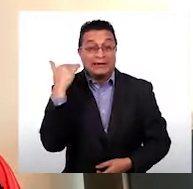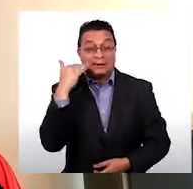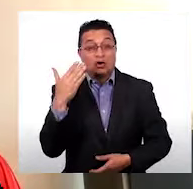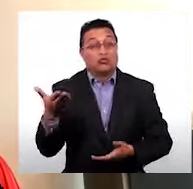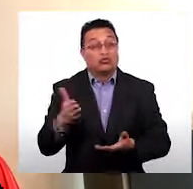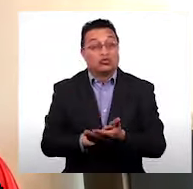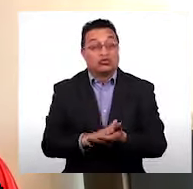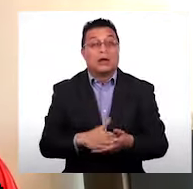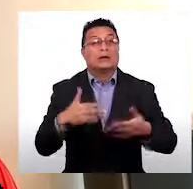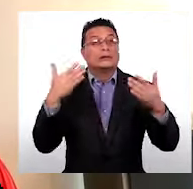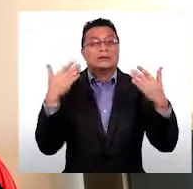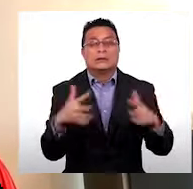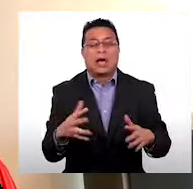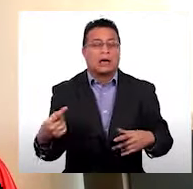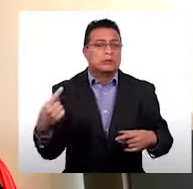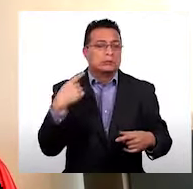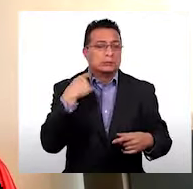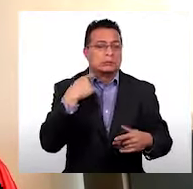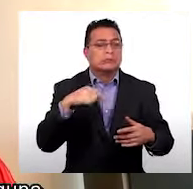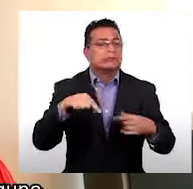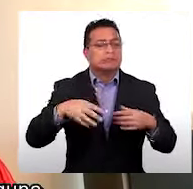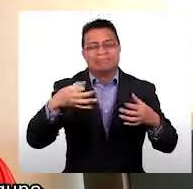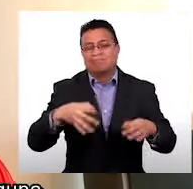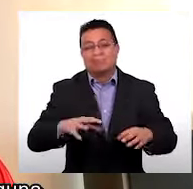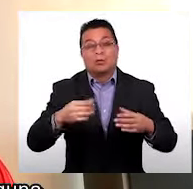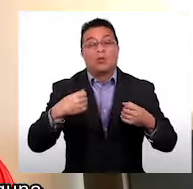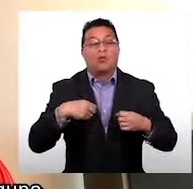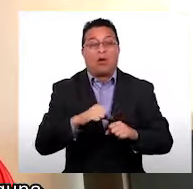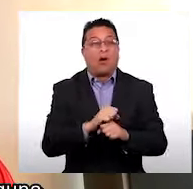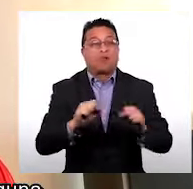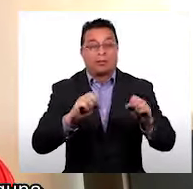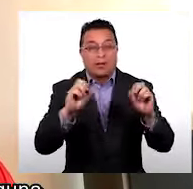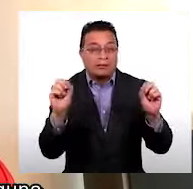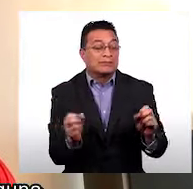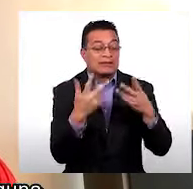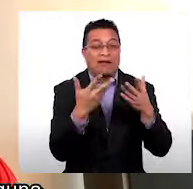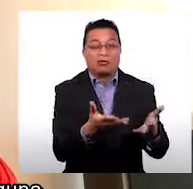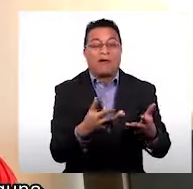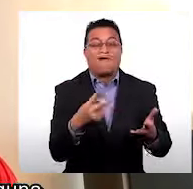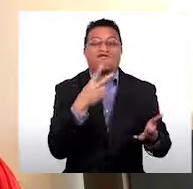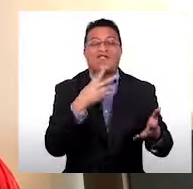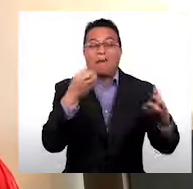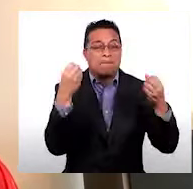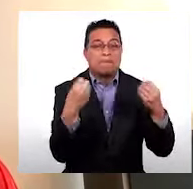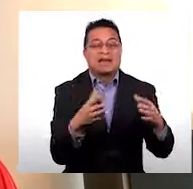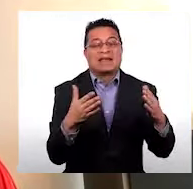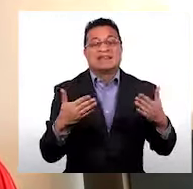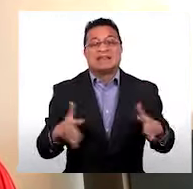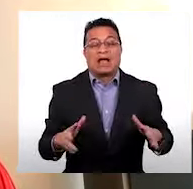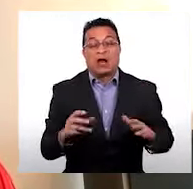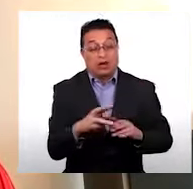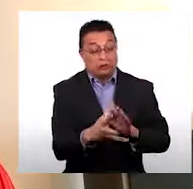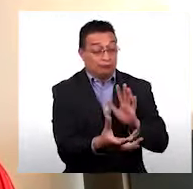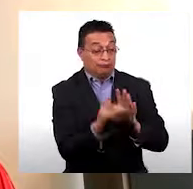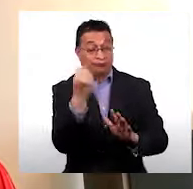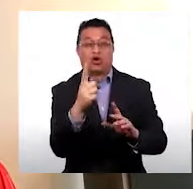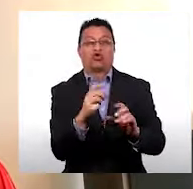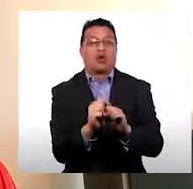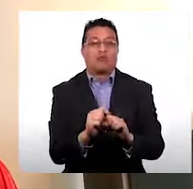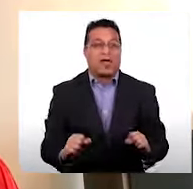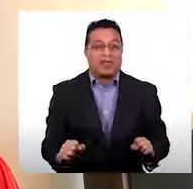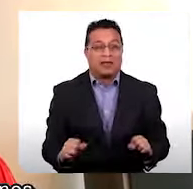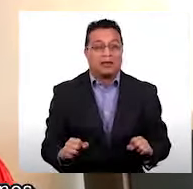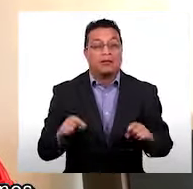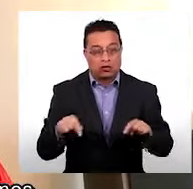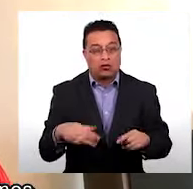por la muerte de un niño, ya los resultados y las consecuencias no tienen ninguna posibilidad de ser reparadas. Su vida ha sido perdida y eso no se puede